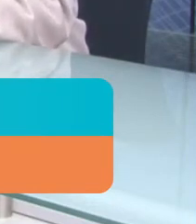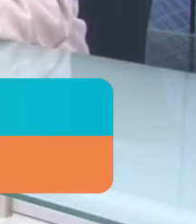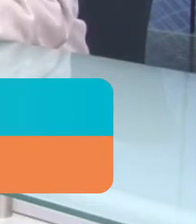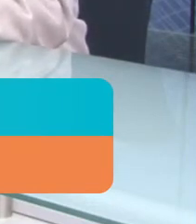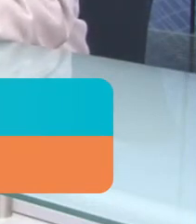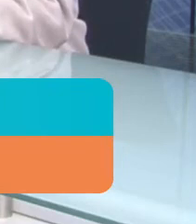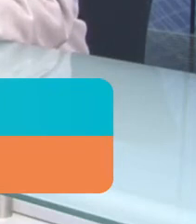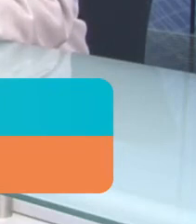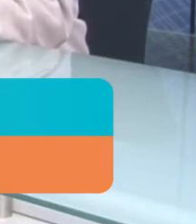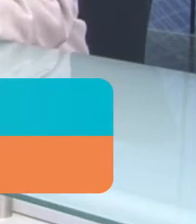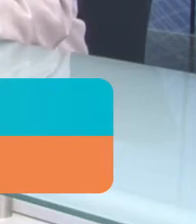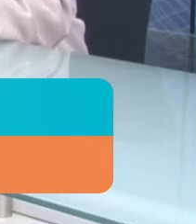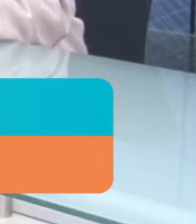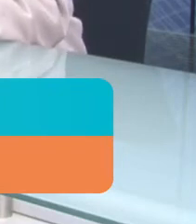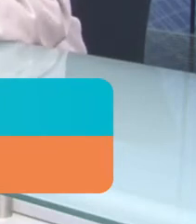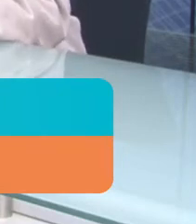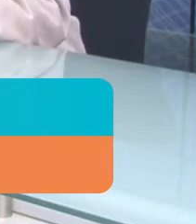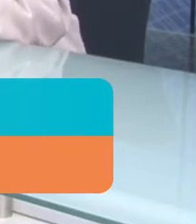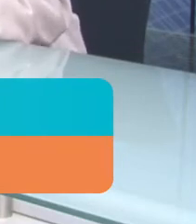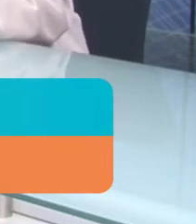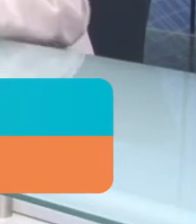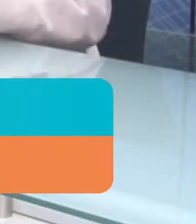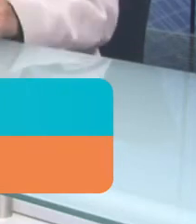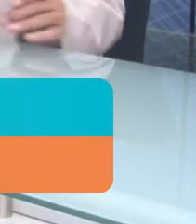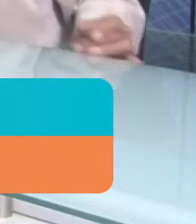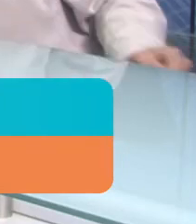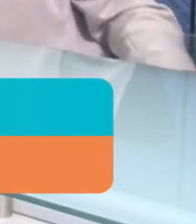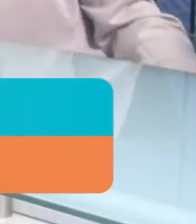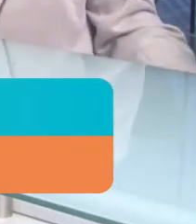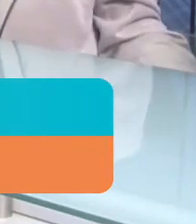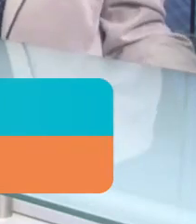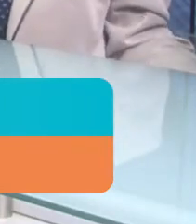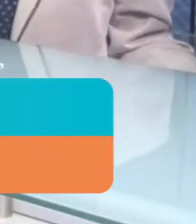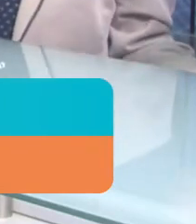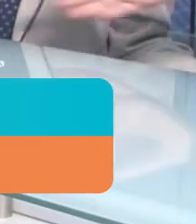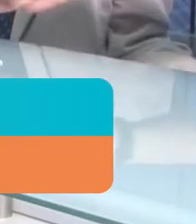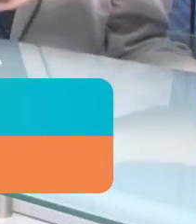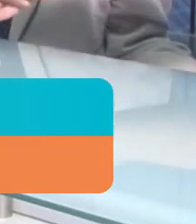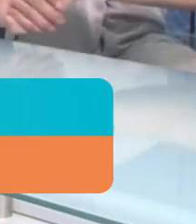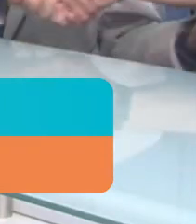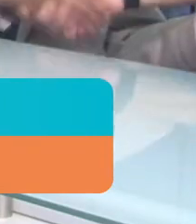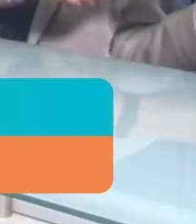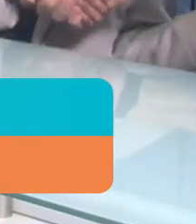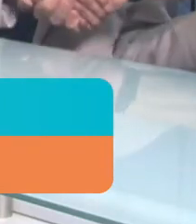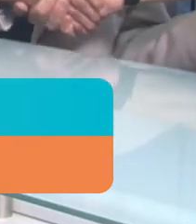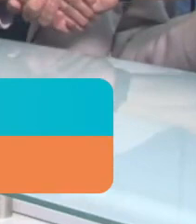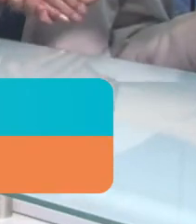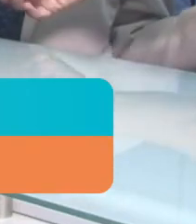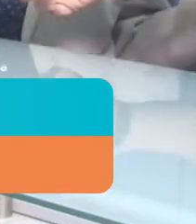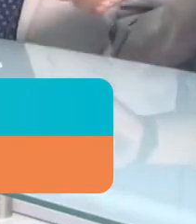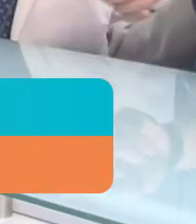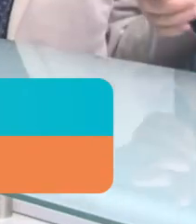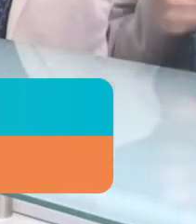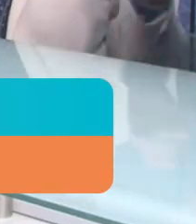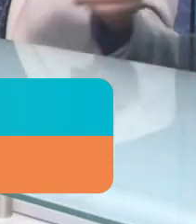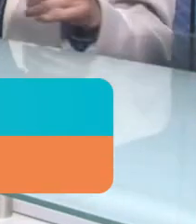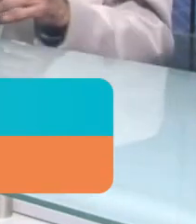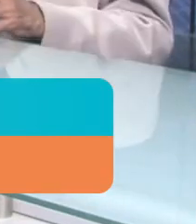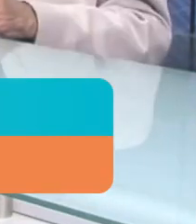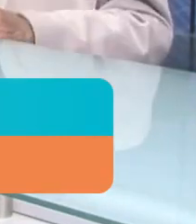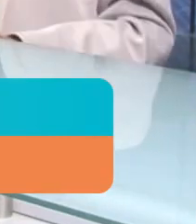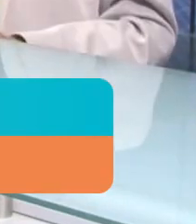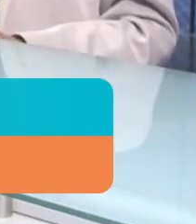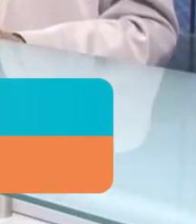Día Internacional de la Sordoceguera. Bienvenido, Ricardo, al programa. Un gusto tenerte, doctor? Como siempre. Dice, muy buenos